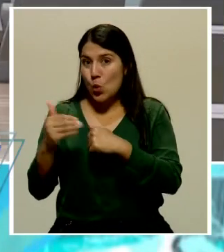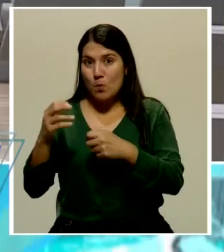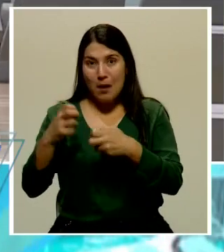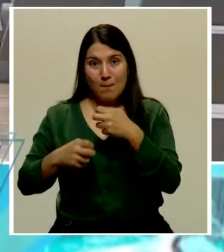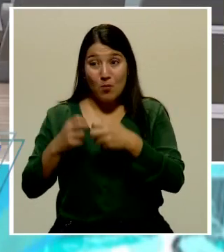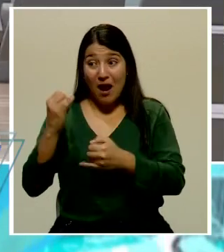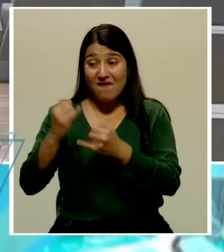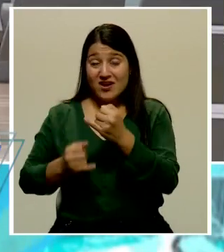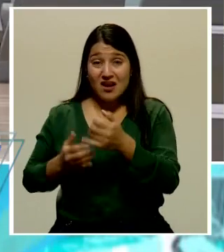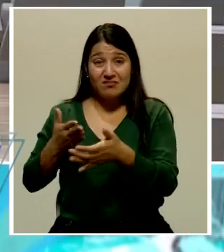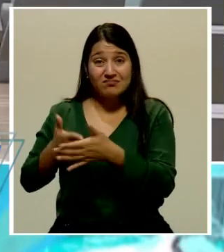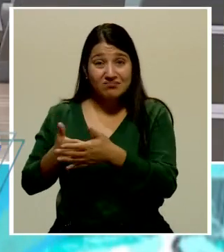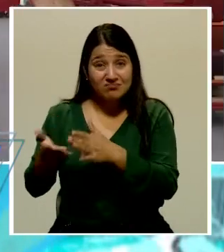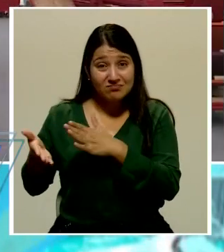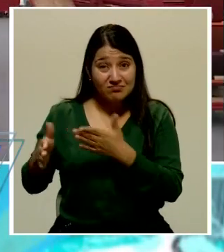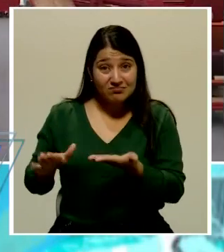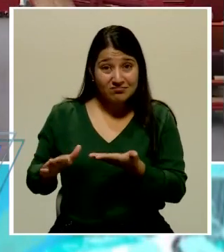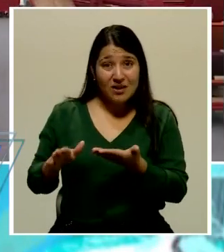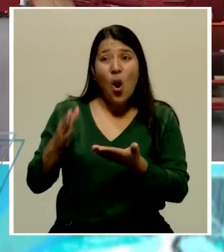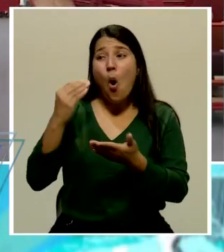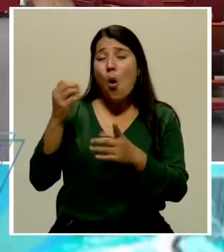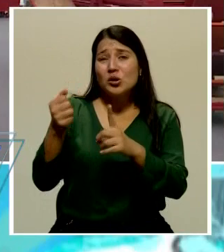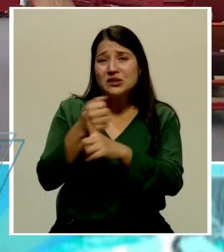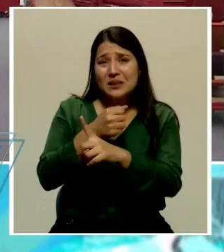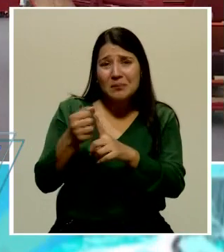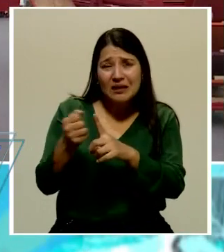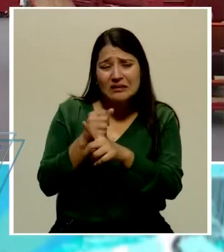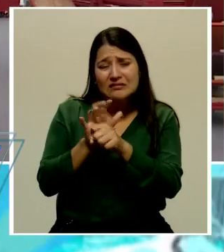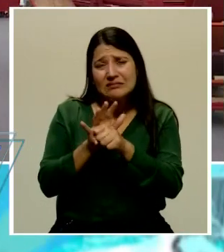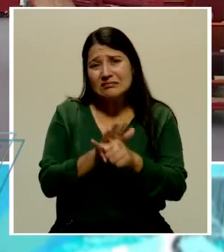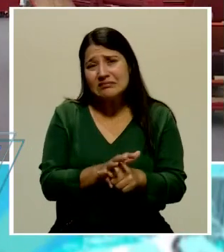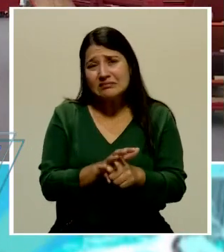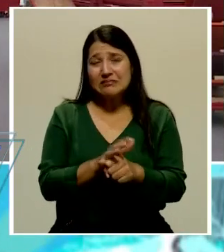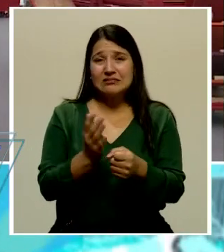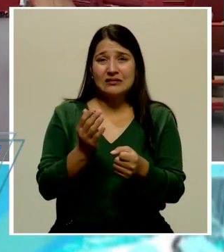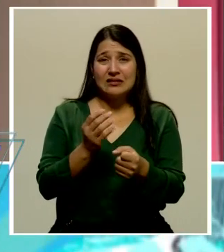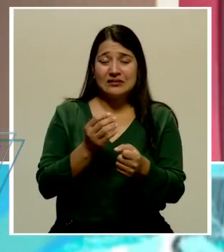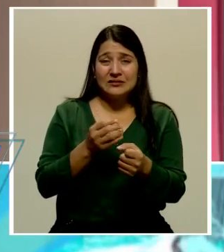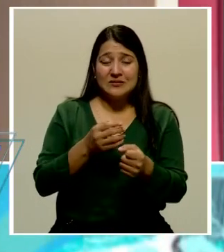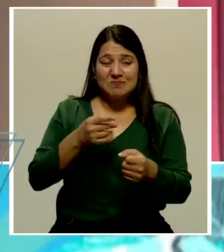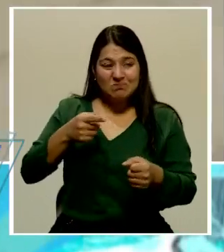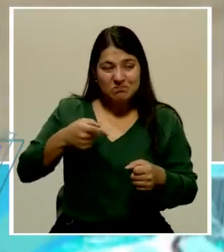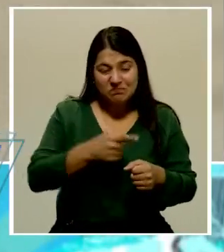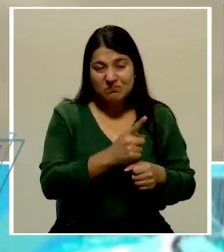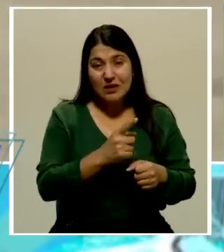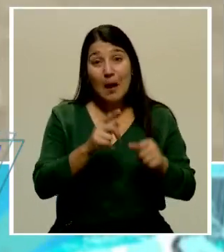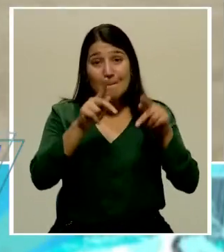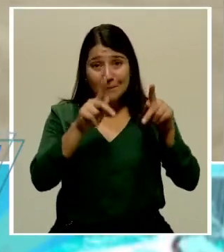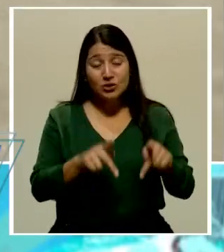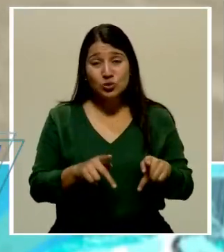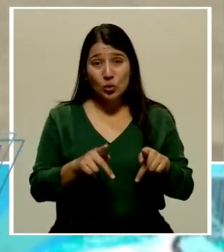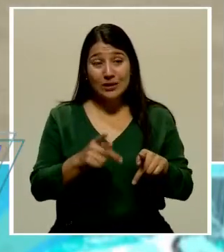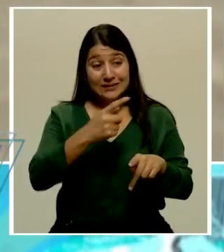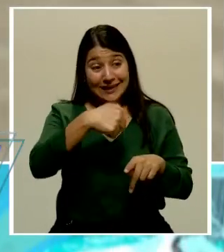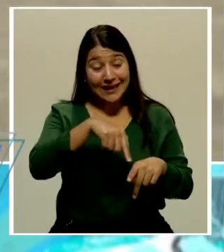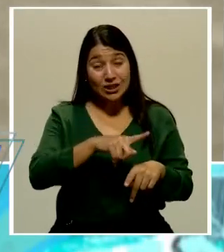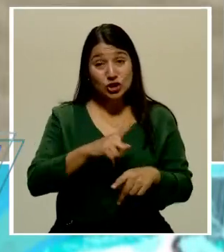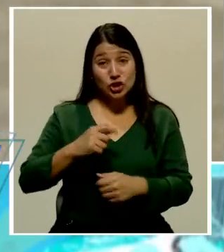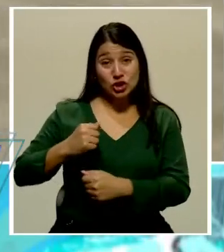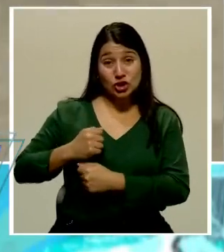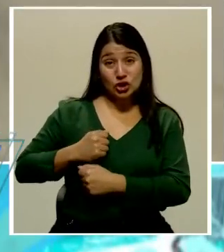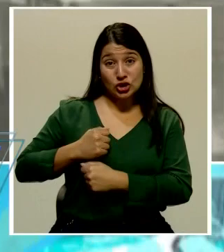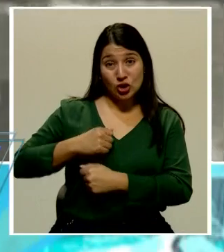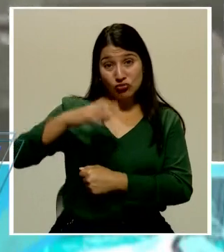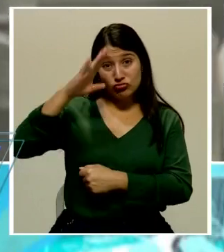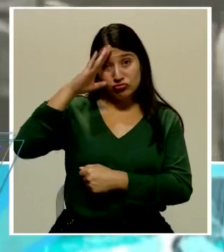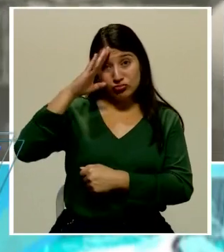se reprime, se tortura a personas que inclusive, aún siendo militares, ya no